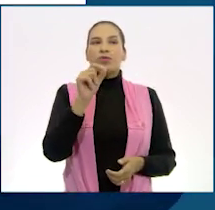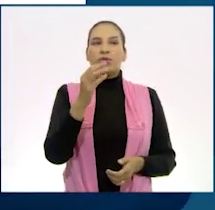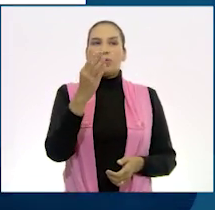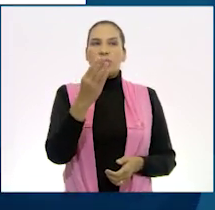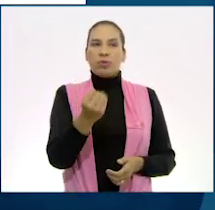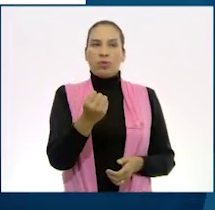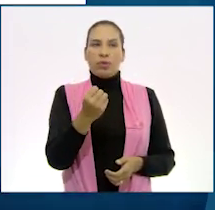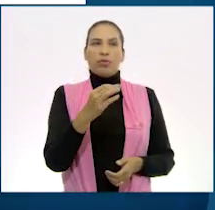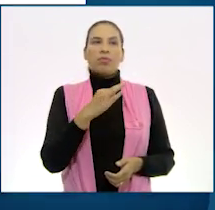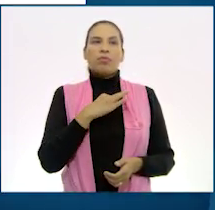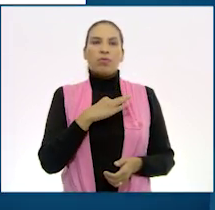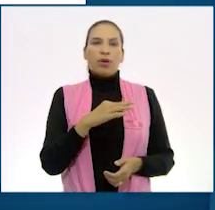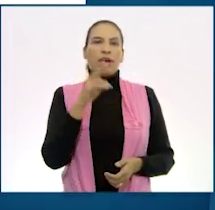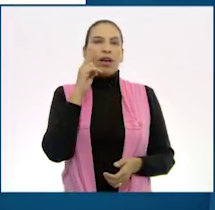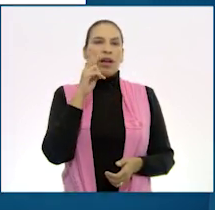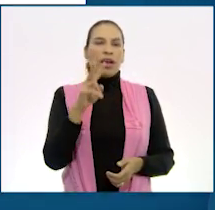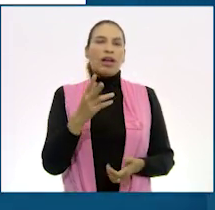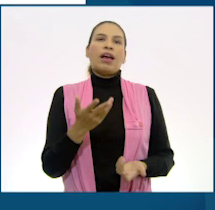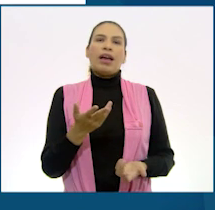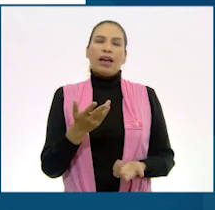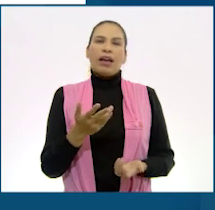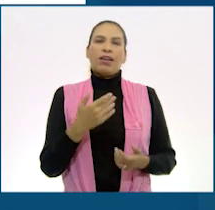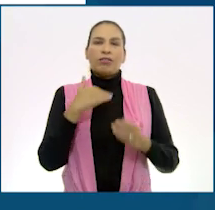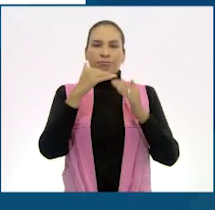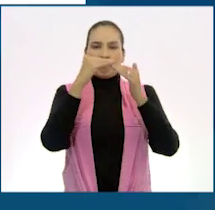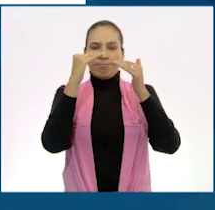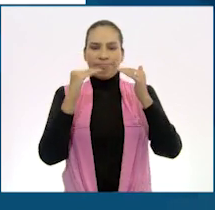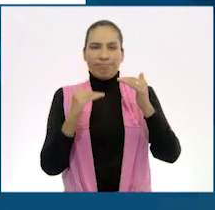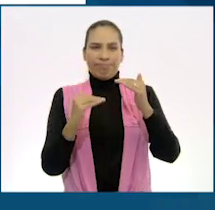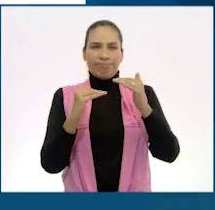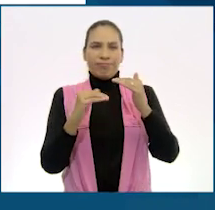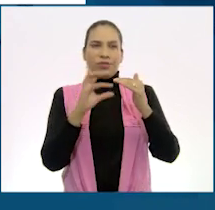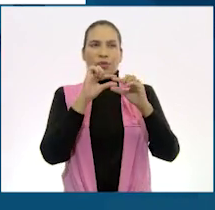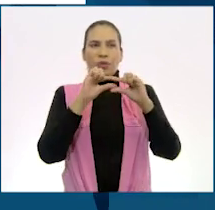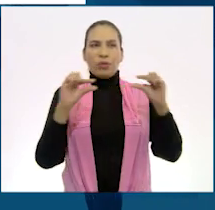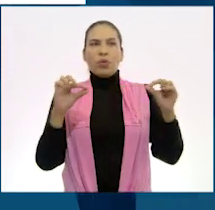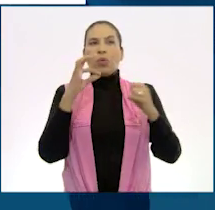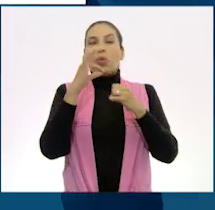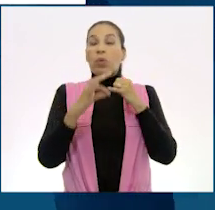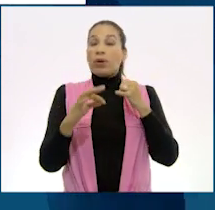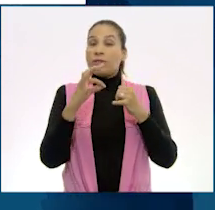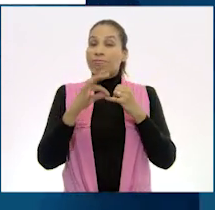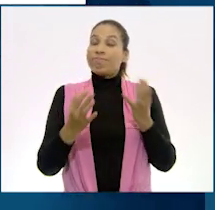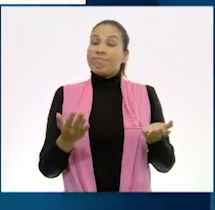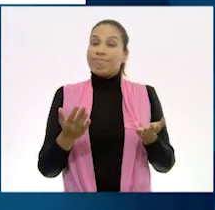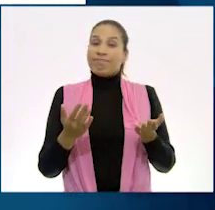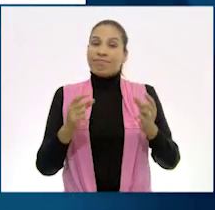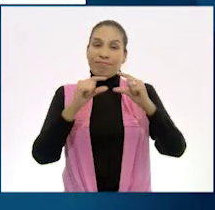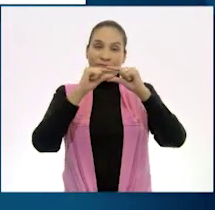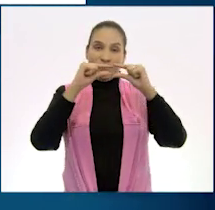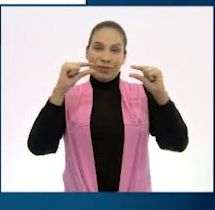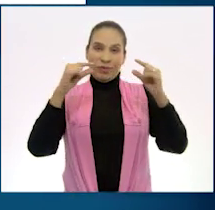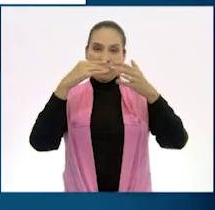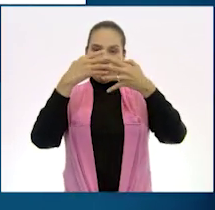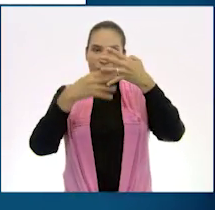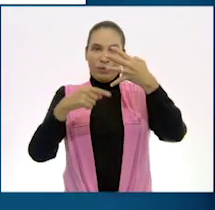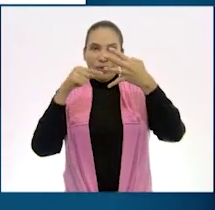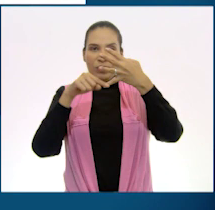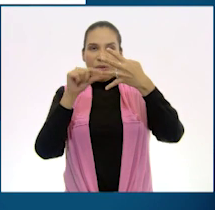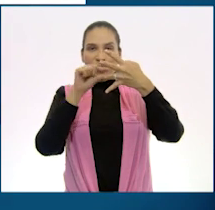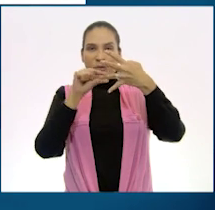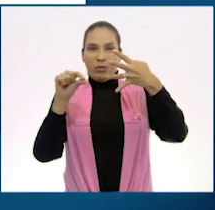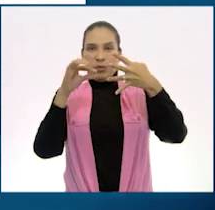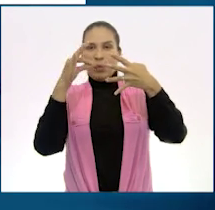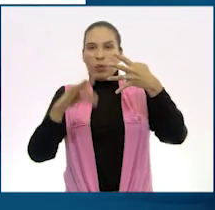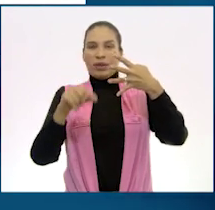22.9, lo puedo determinar en la penúltima fila. En la penúltima fila tenemos